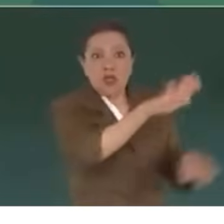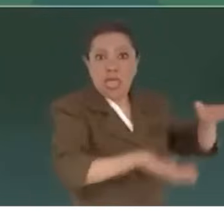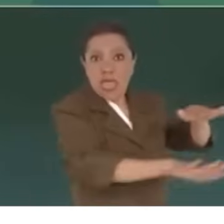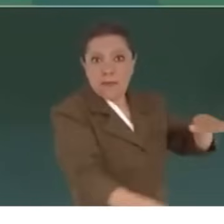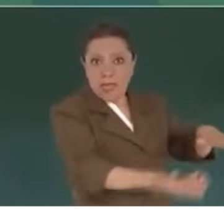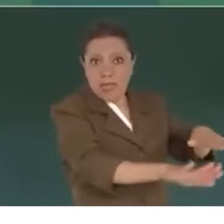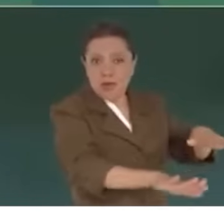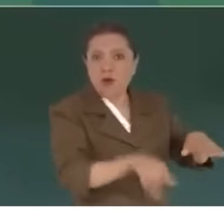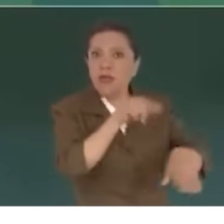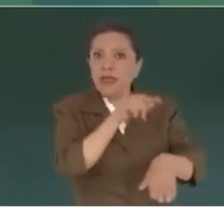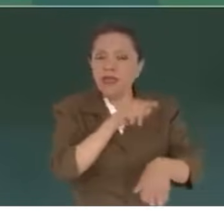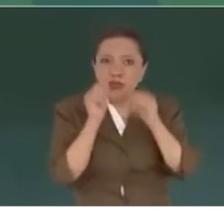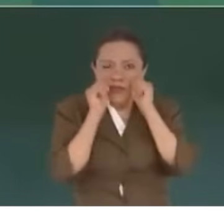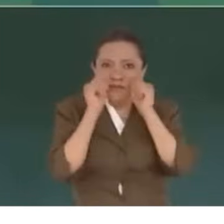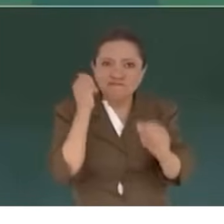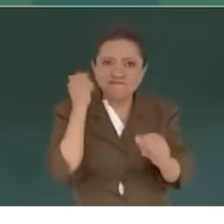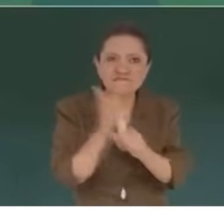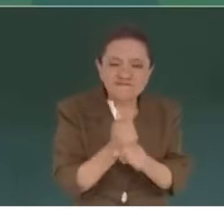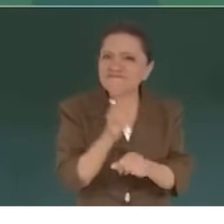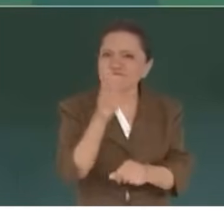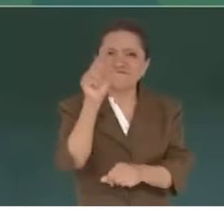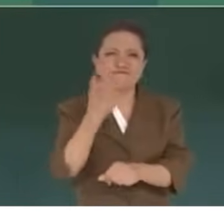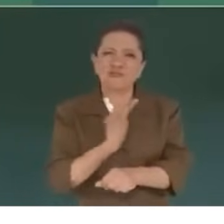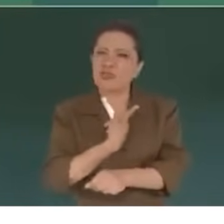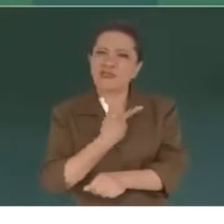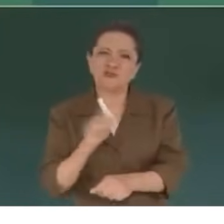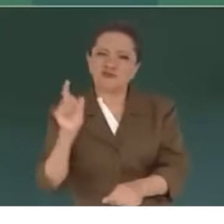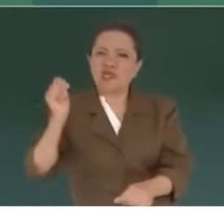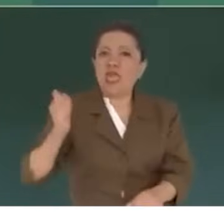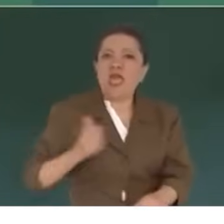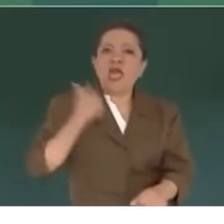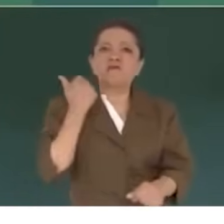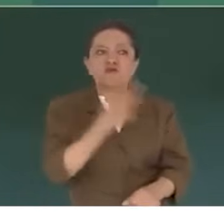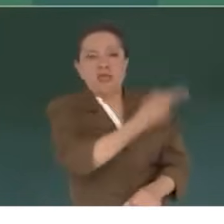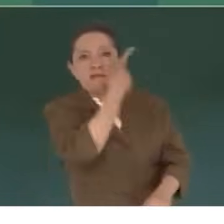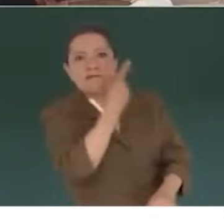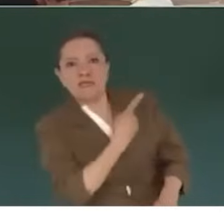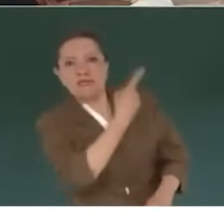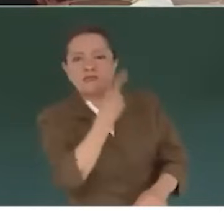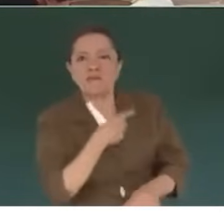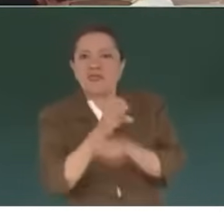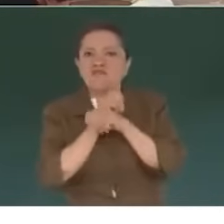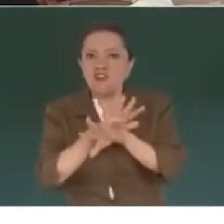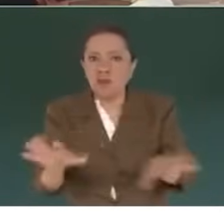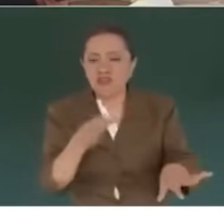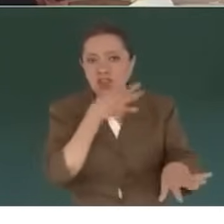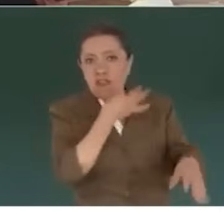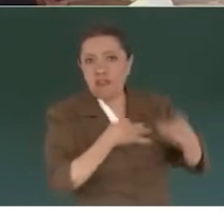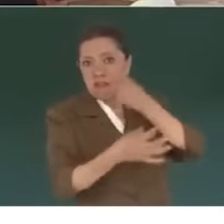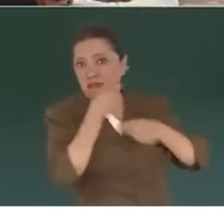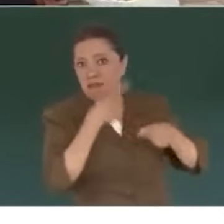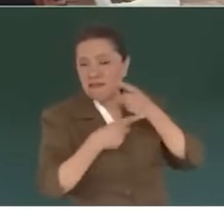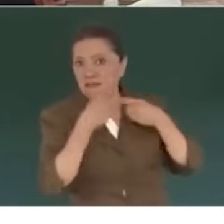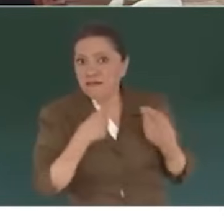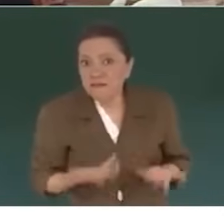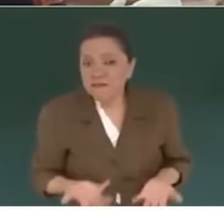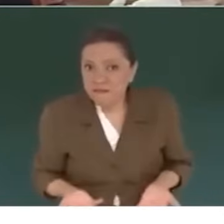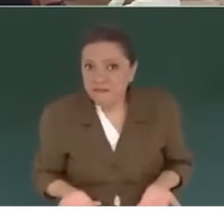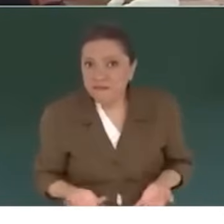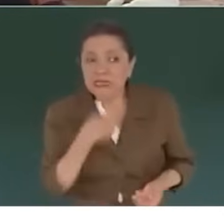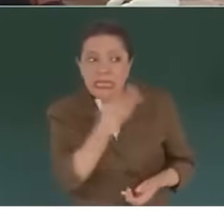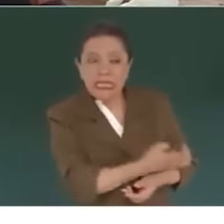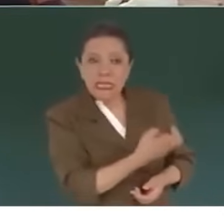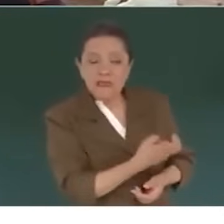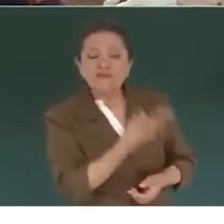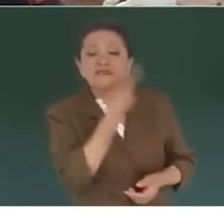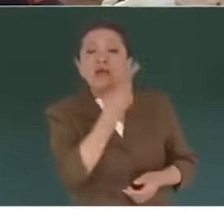acuerdo con los abusos. Pues me mandan información, y los ciudadanos que acaban de